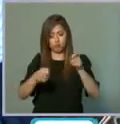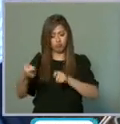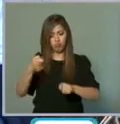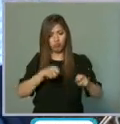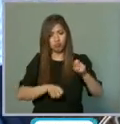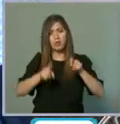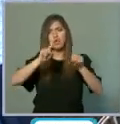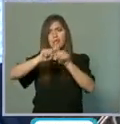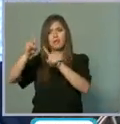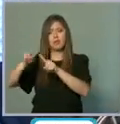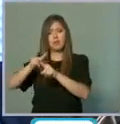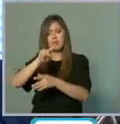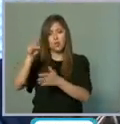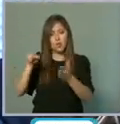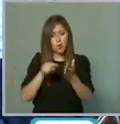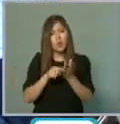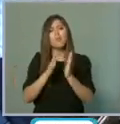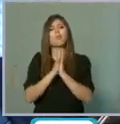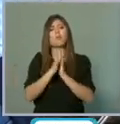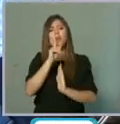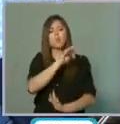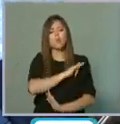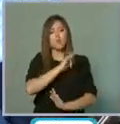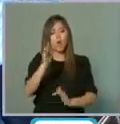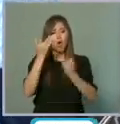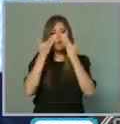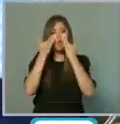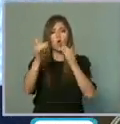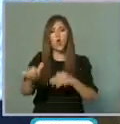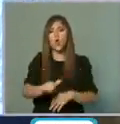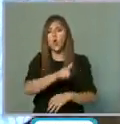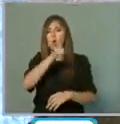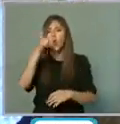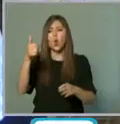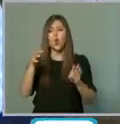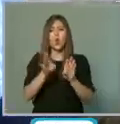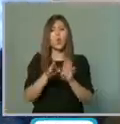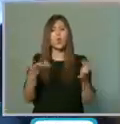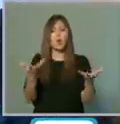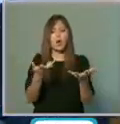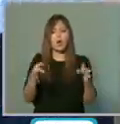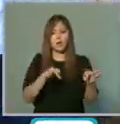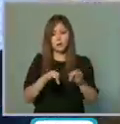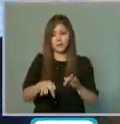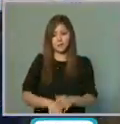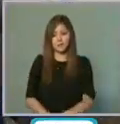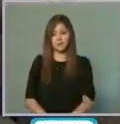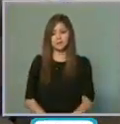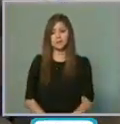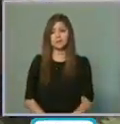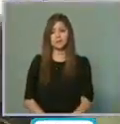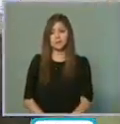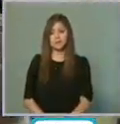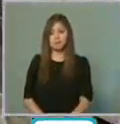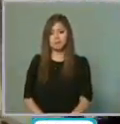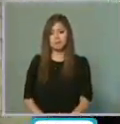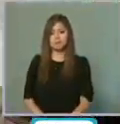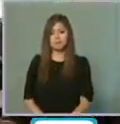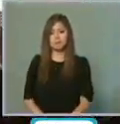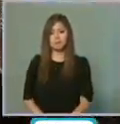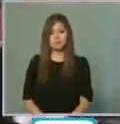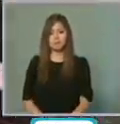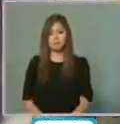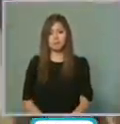diferentes partes. ¿Nos puede mostrar otro tipo de artesanía, maestro? Sí, mire, por ejemplo, a ver, estamos